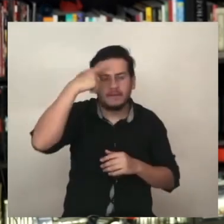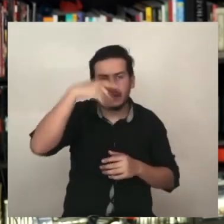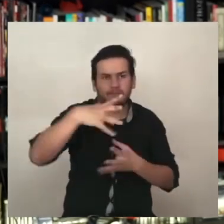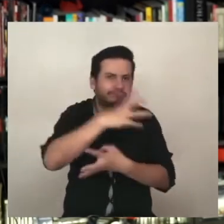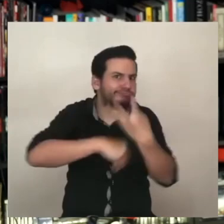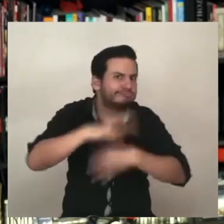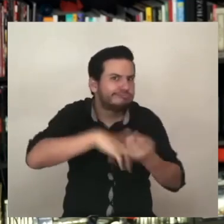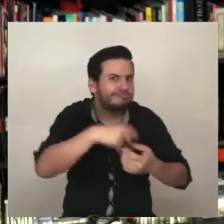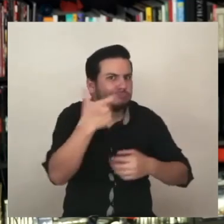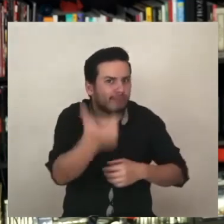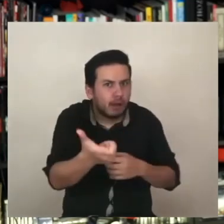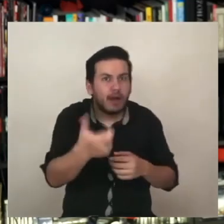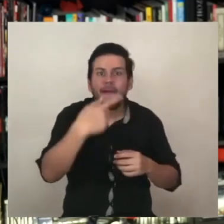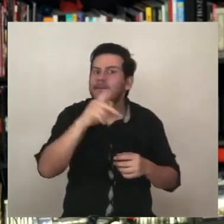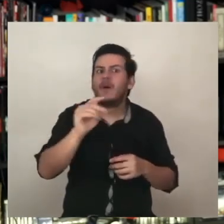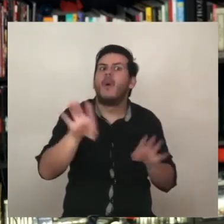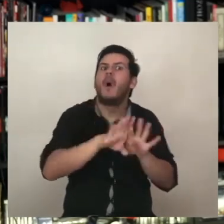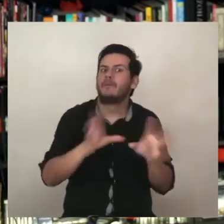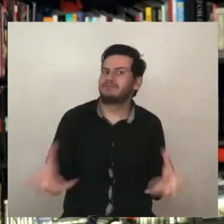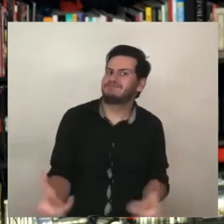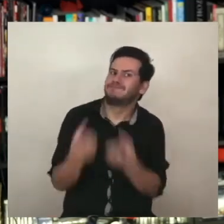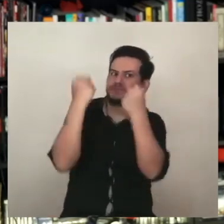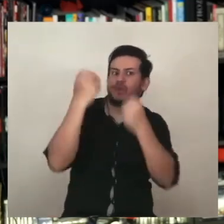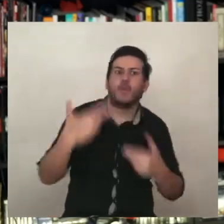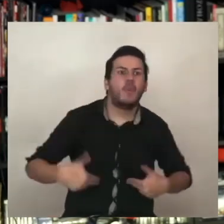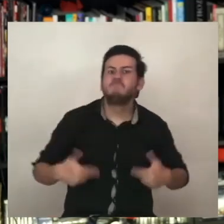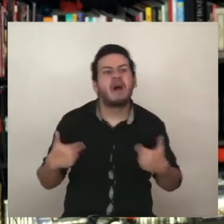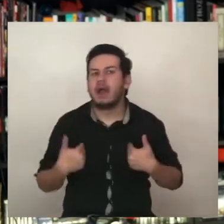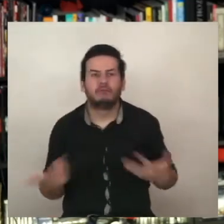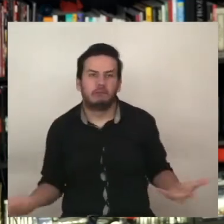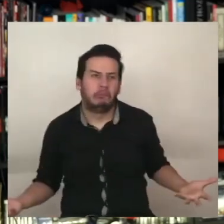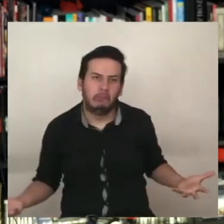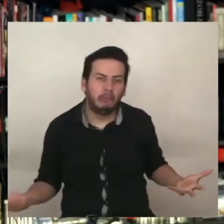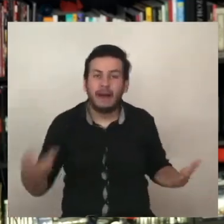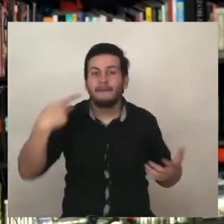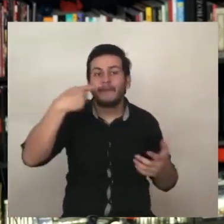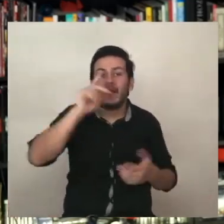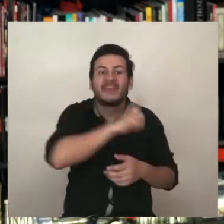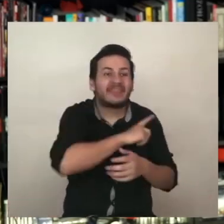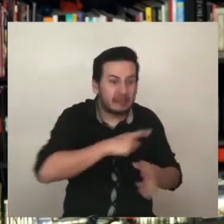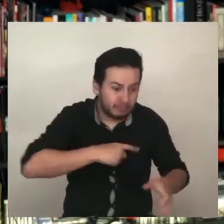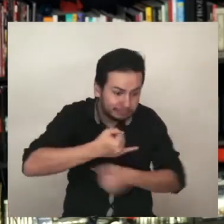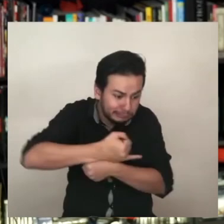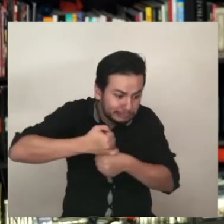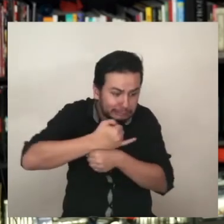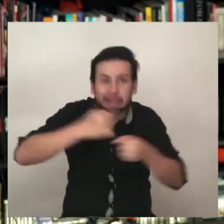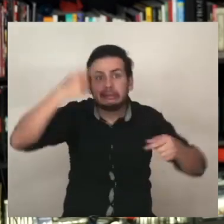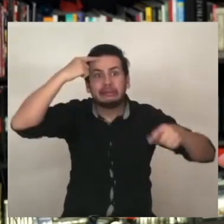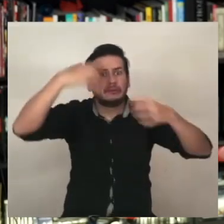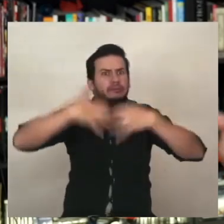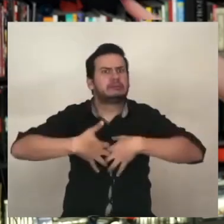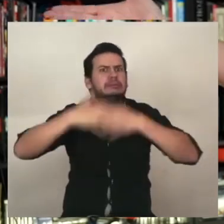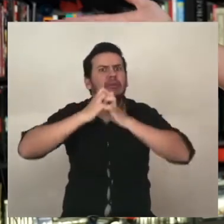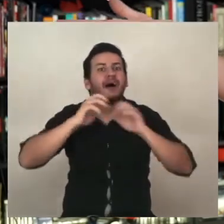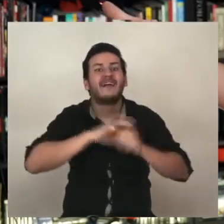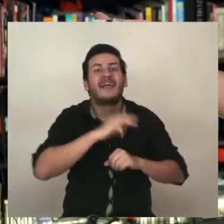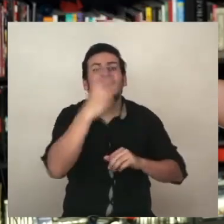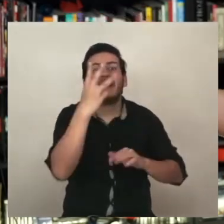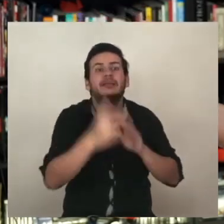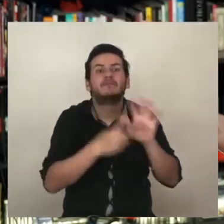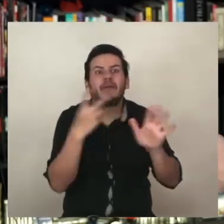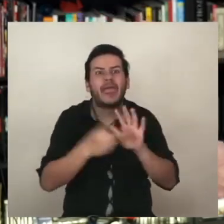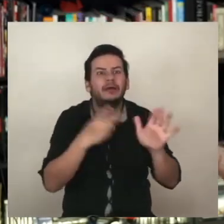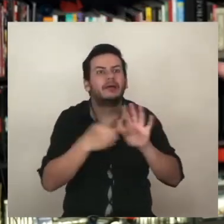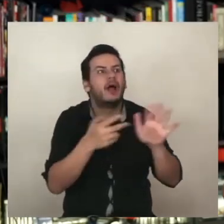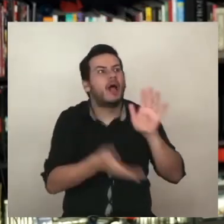no sabemos cómo revivir seres humanos. Hay algo que revisar en el cerebro del planeador. Si esta semana salieron tres veces al súper